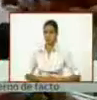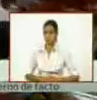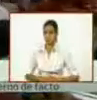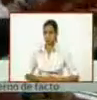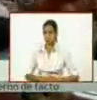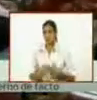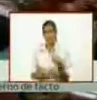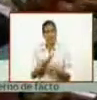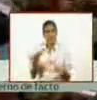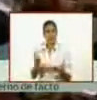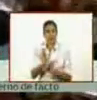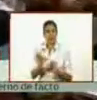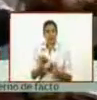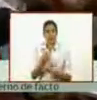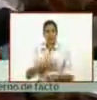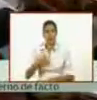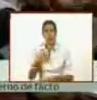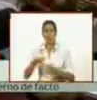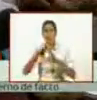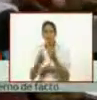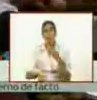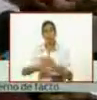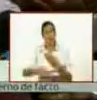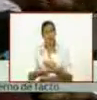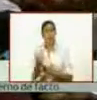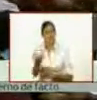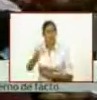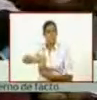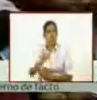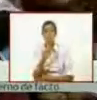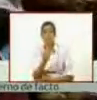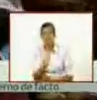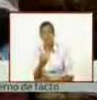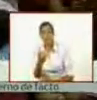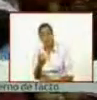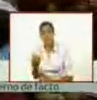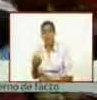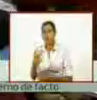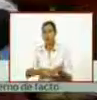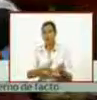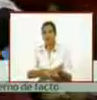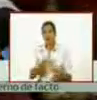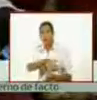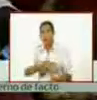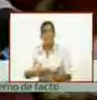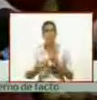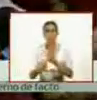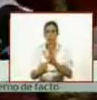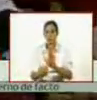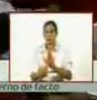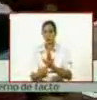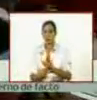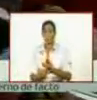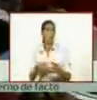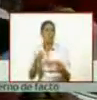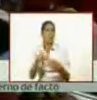había nada que hacer, ahí no había nada que informar. Y quiero decirle al mundo entero que todavía hay muchas cosas que informar, Saida. Ahí hay muchas realidades que la gente no quiere mostrar. Que no se van a conocer